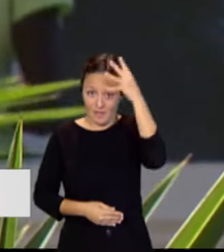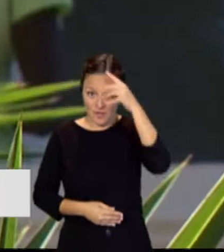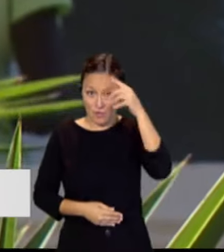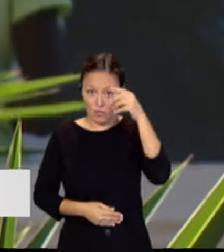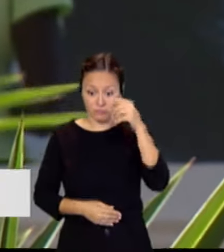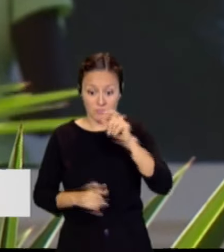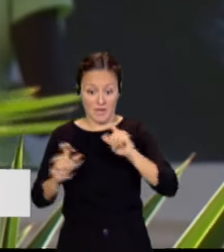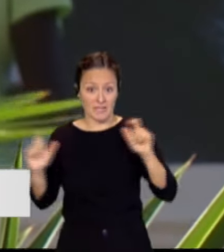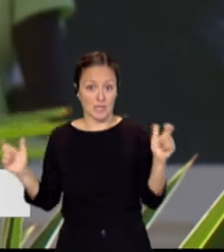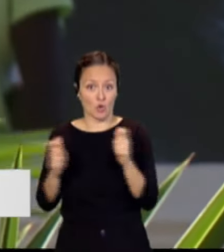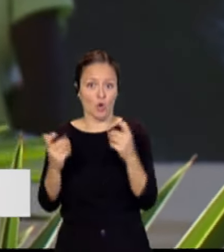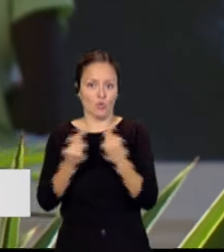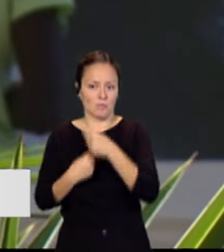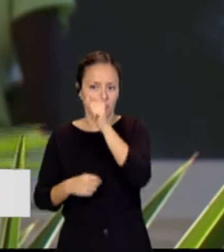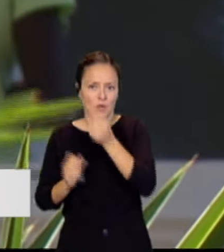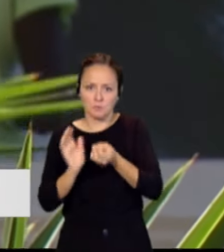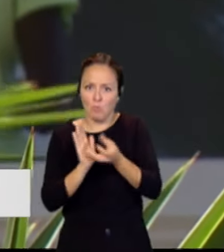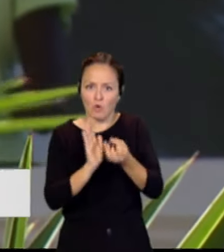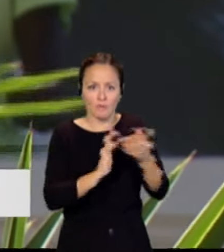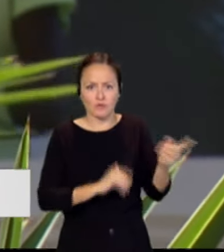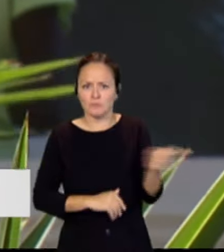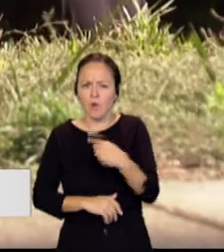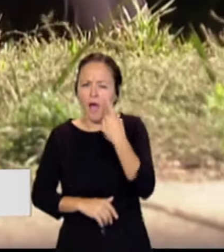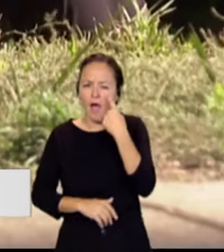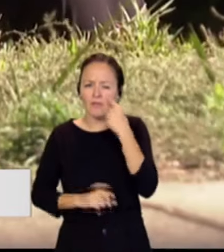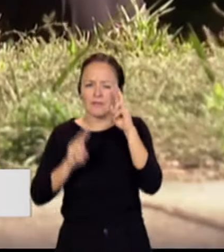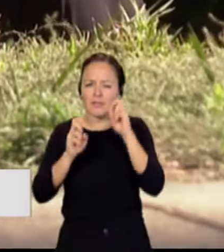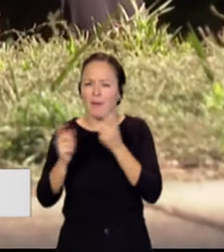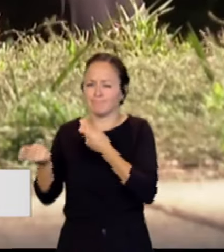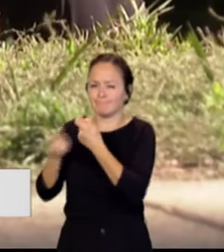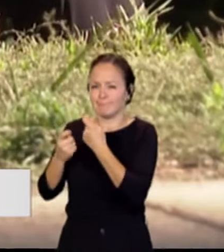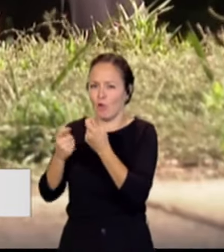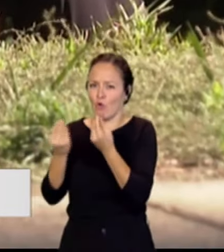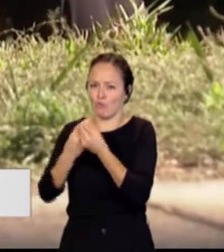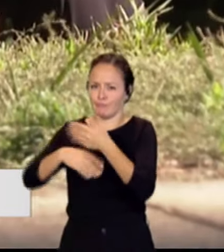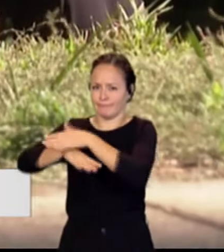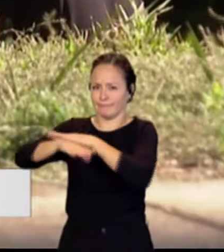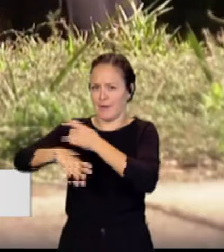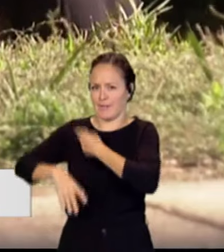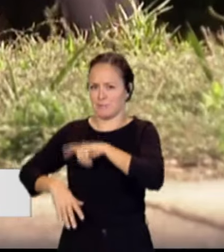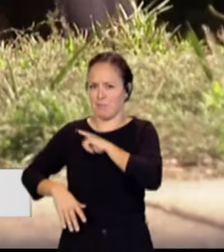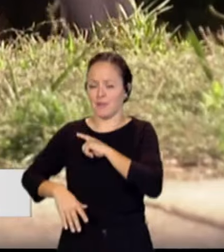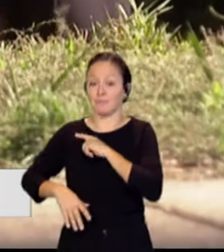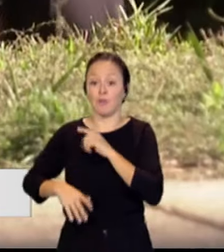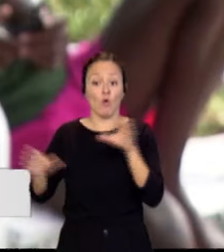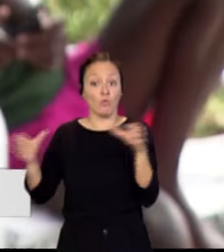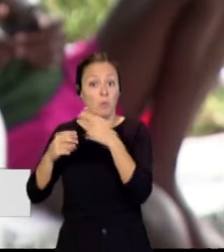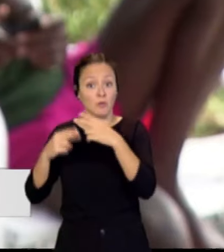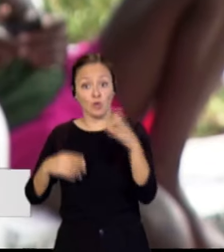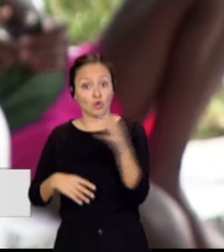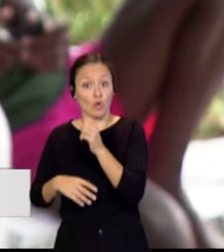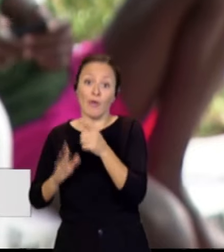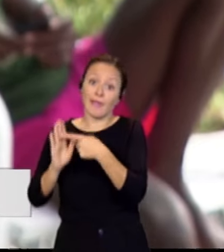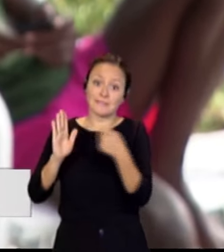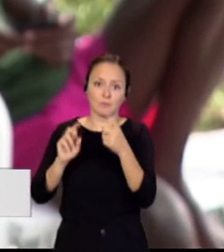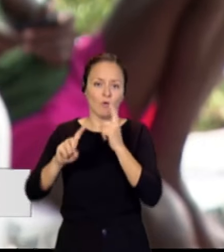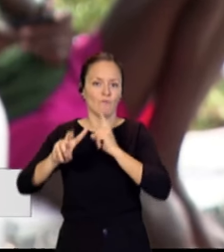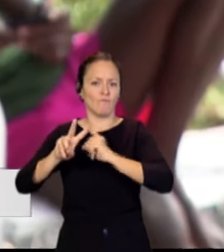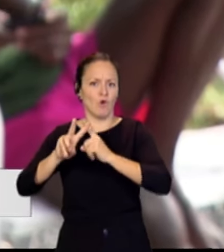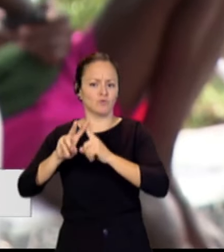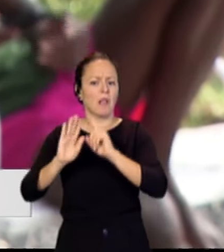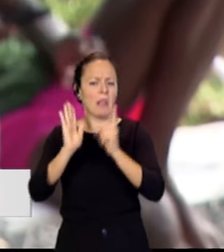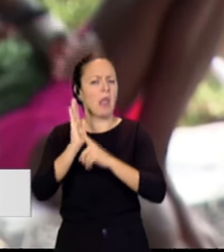todos los portavoces para contarles cómo marcha esa negociación con el estado todos los grupos salvo Box apoyan que hay un cambio legal